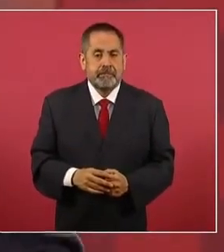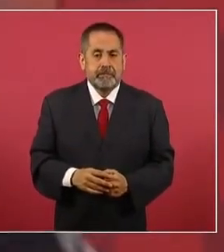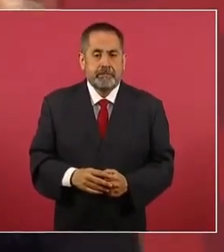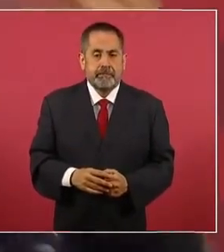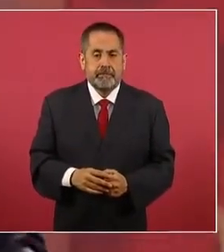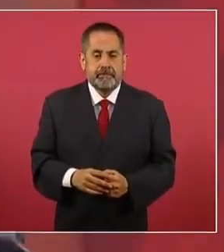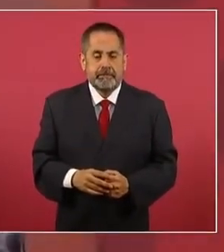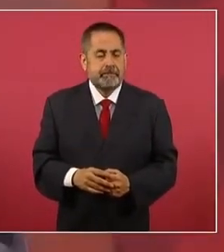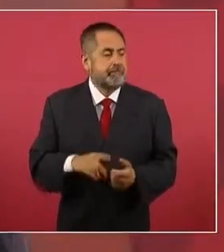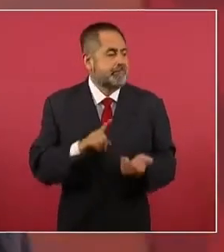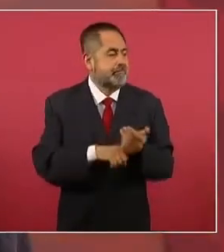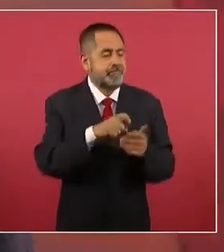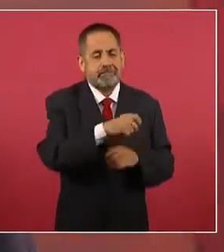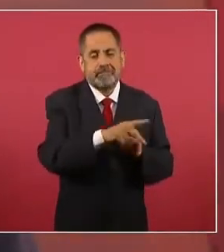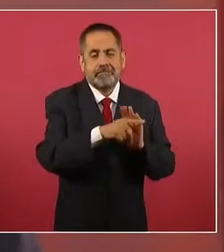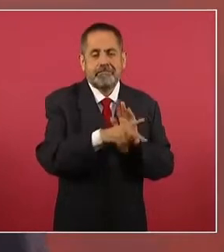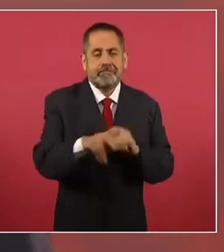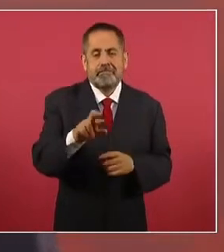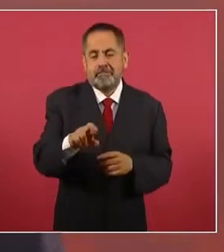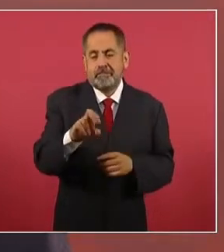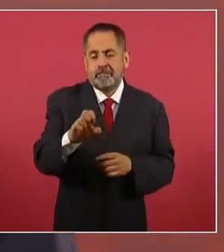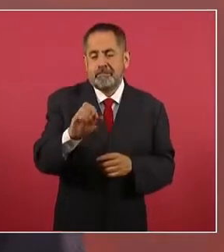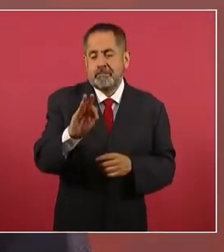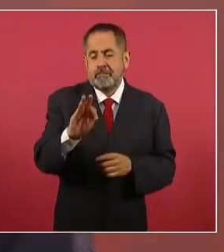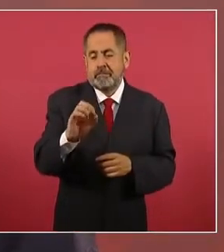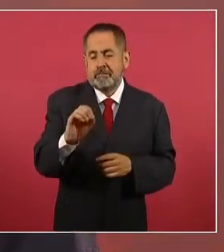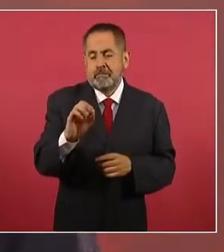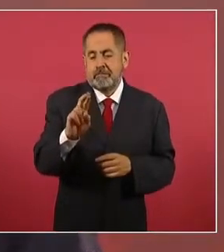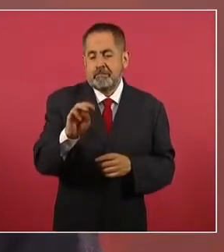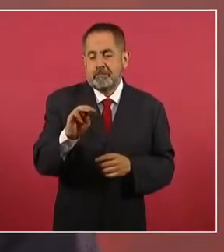Y los del Reforma,